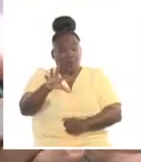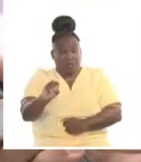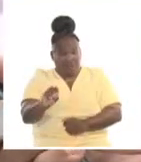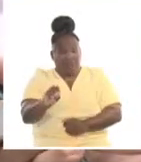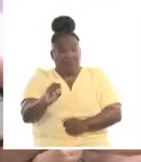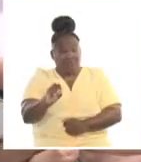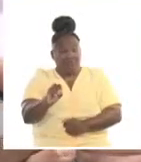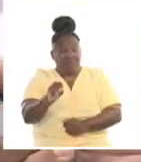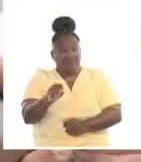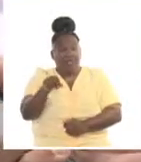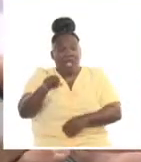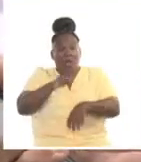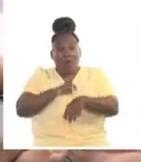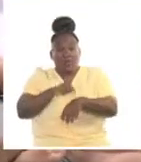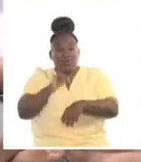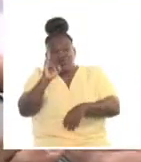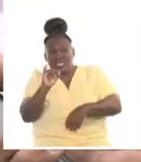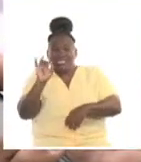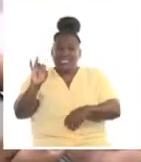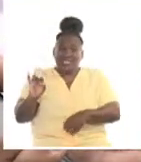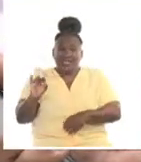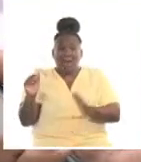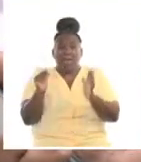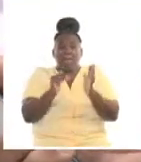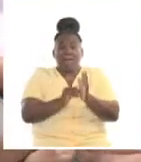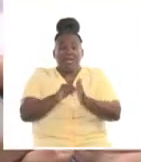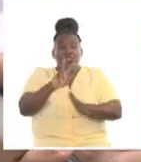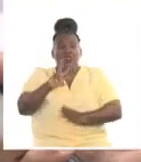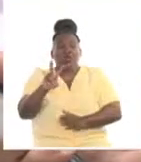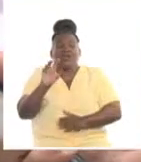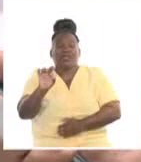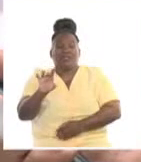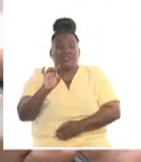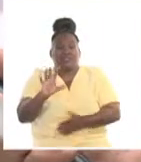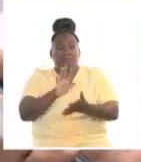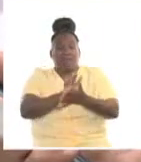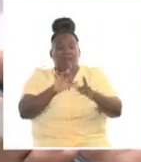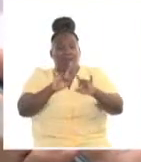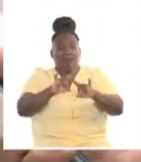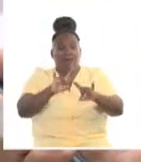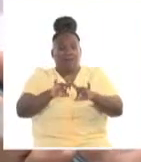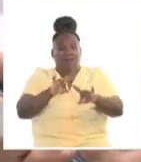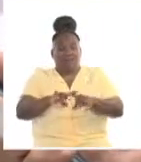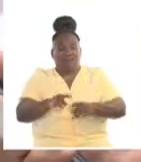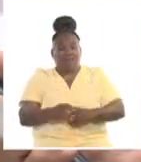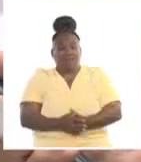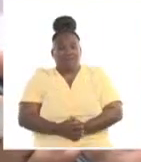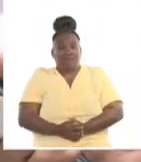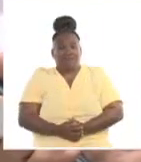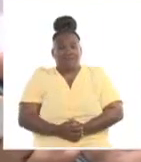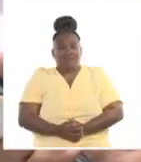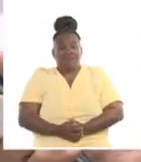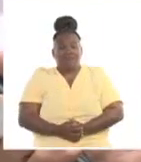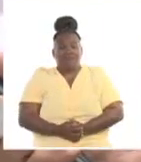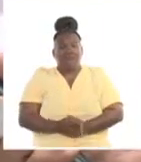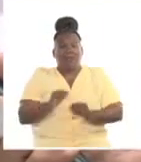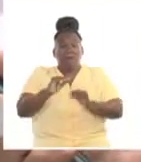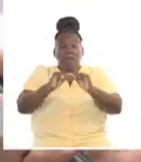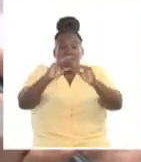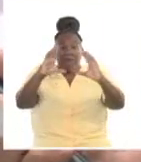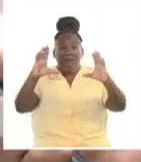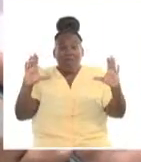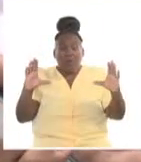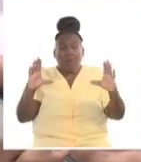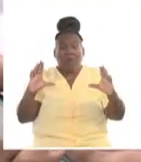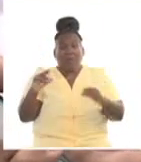y ya para la hora de la máxima demanda estamos previendo 1.215 megawatts de afectación. La madrugada tendremos